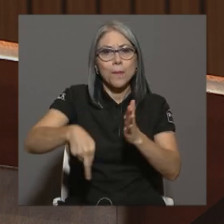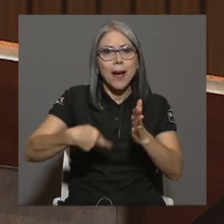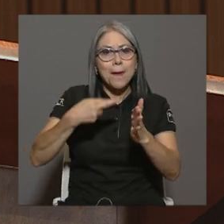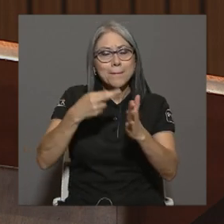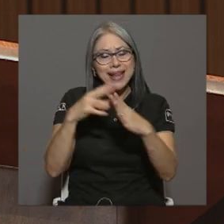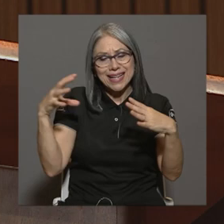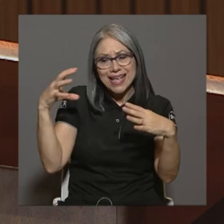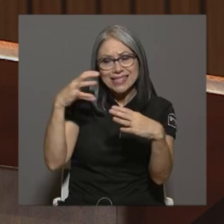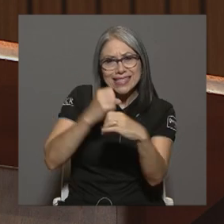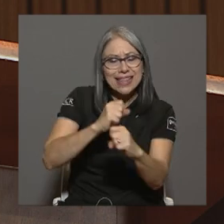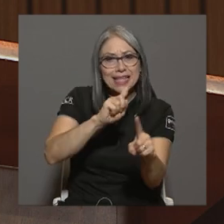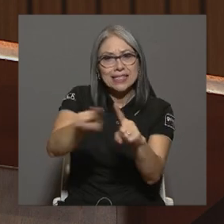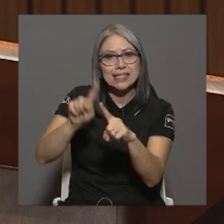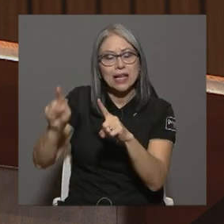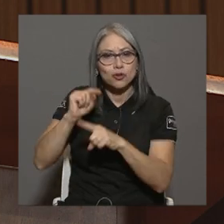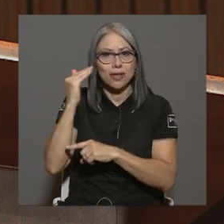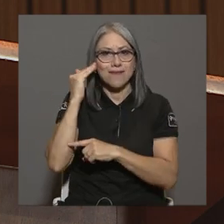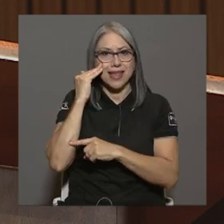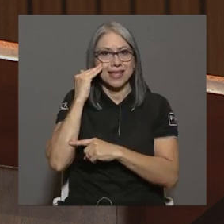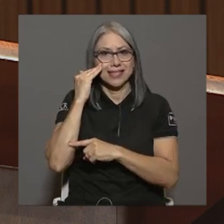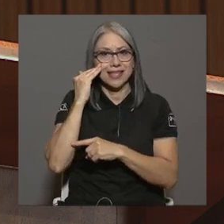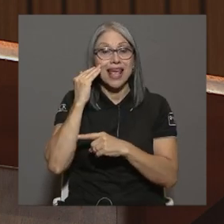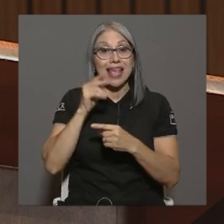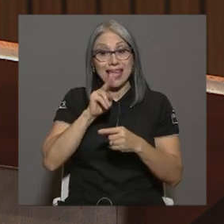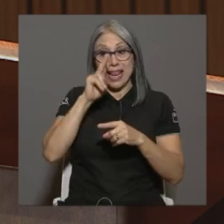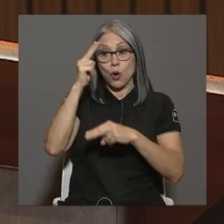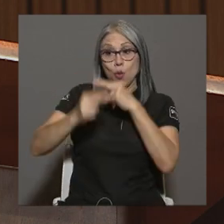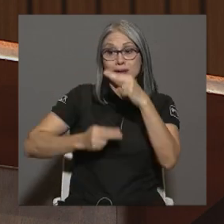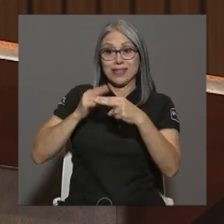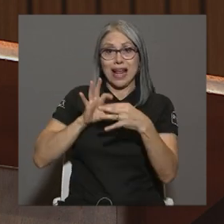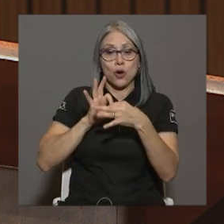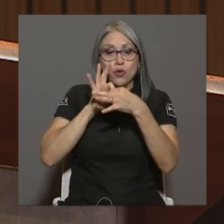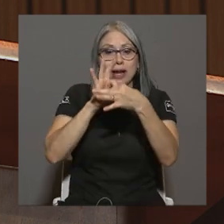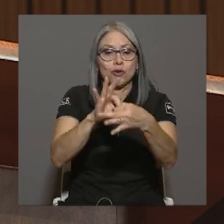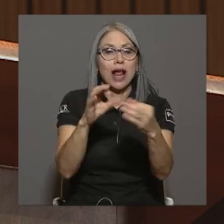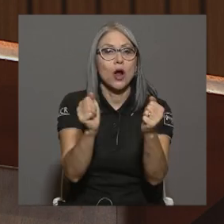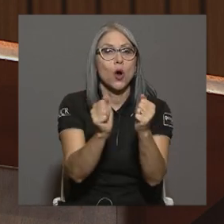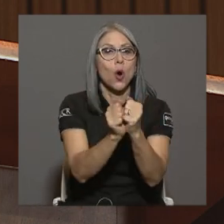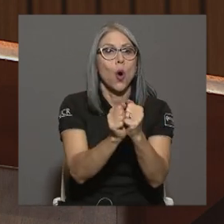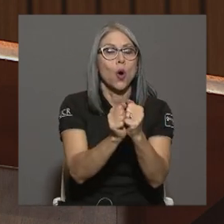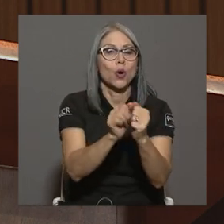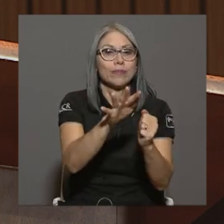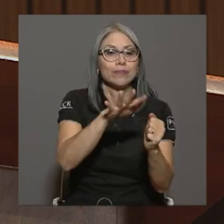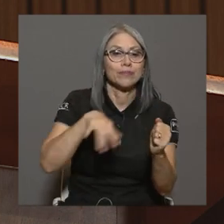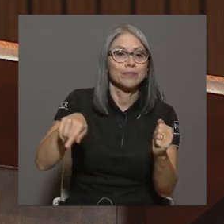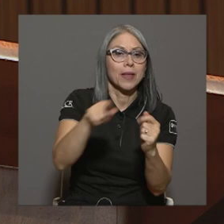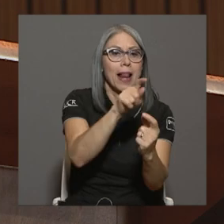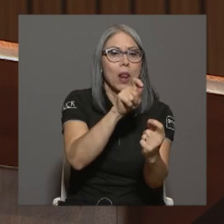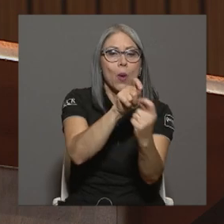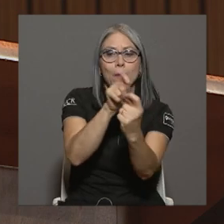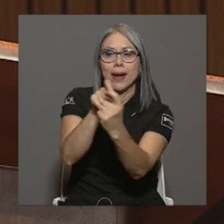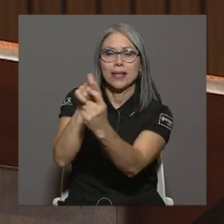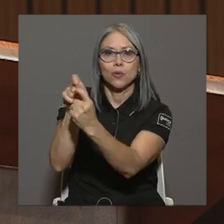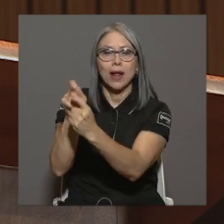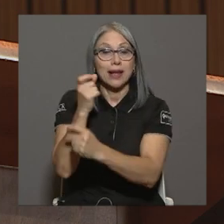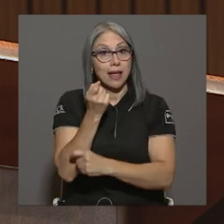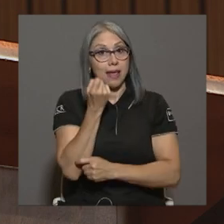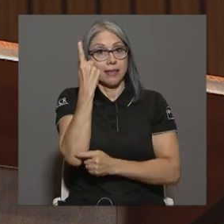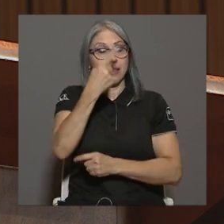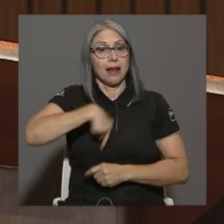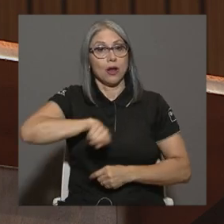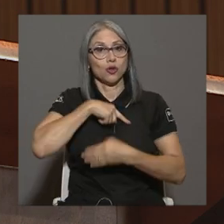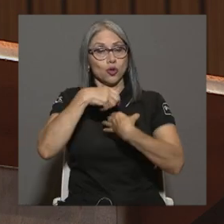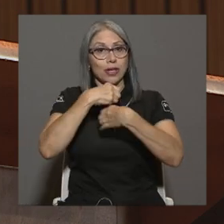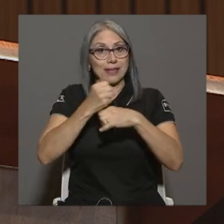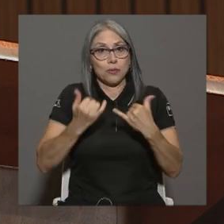síntesis de los saberes que relacionan lo universal con la diversidad de lo particular y entender que lo que hacemos en